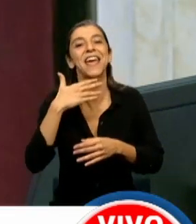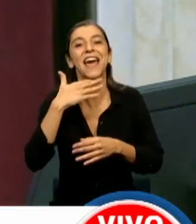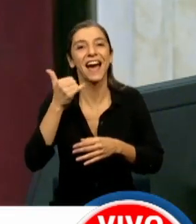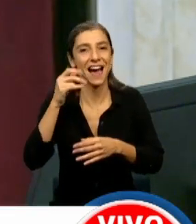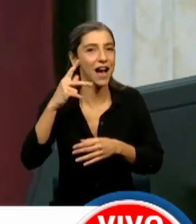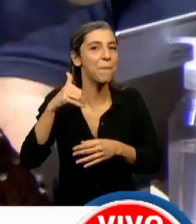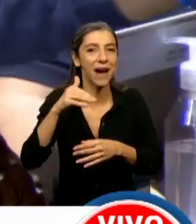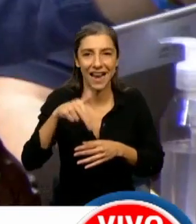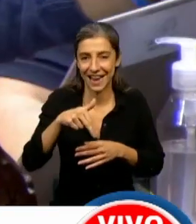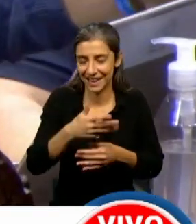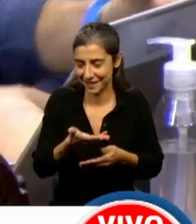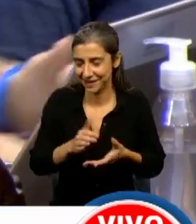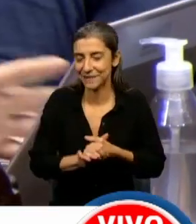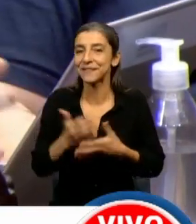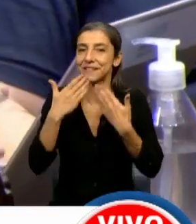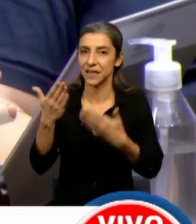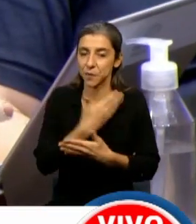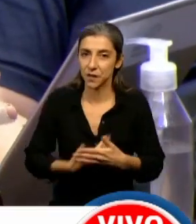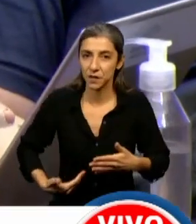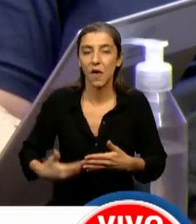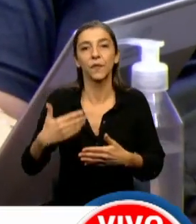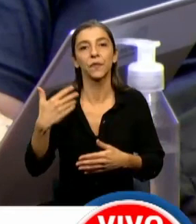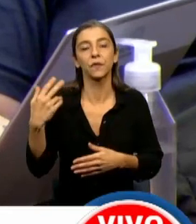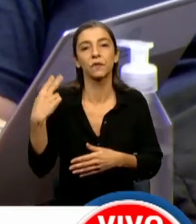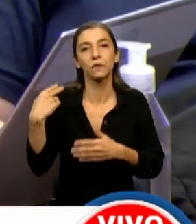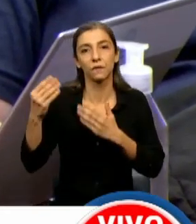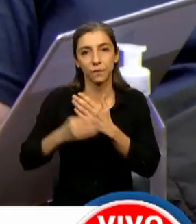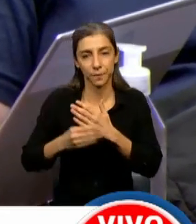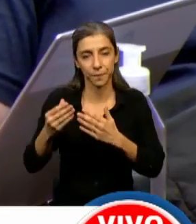Gracias, presidente, jefe de gabinete.